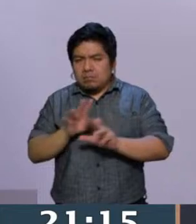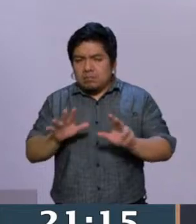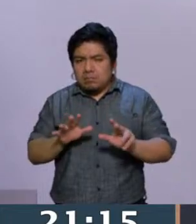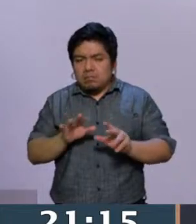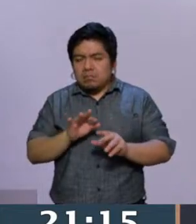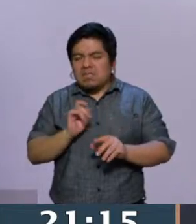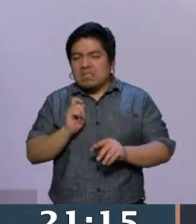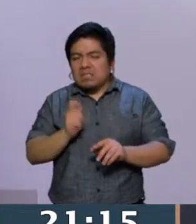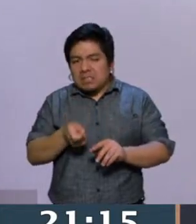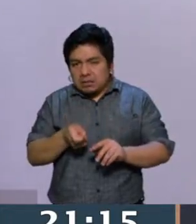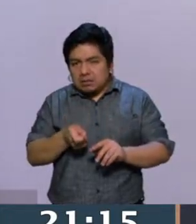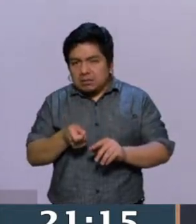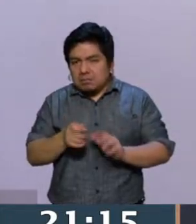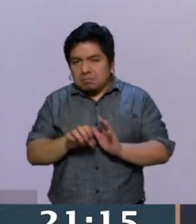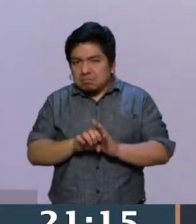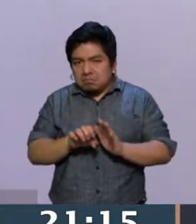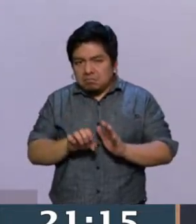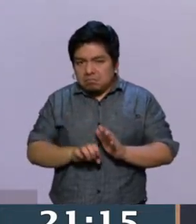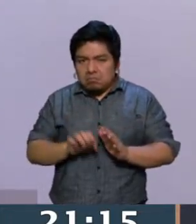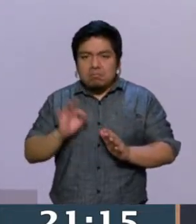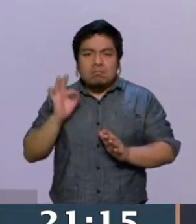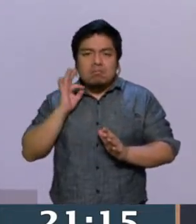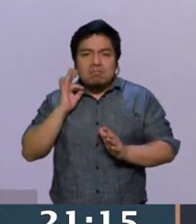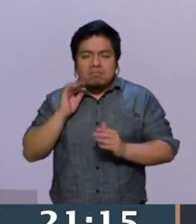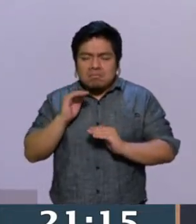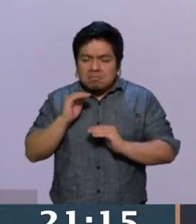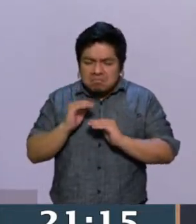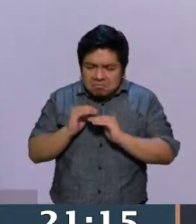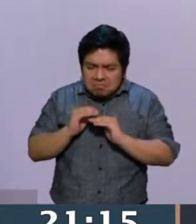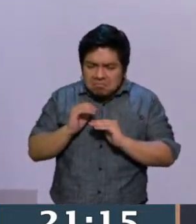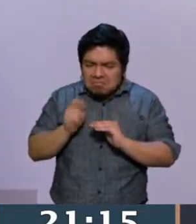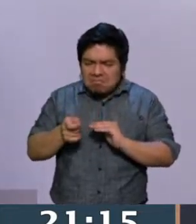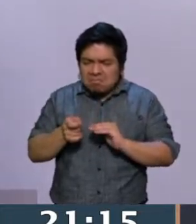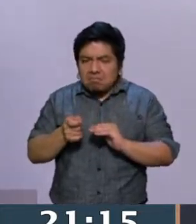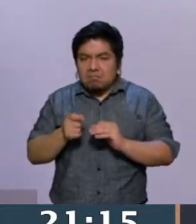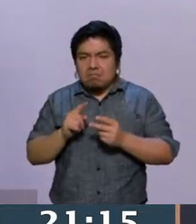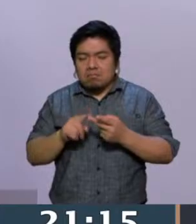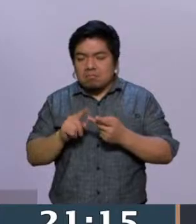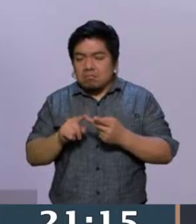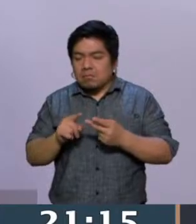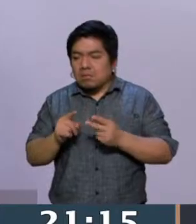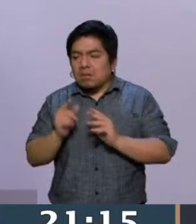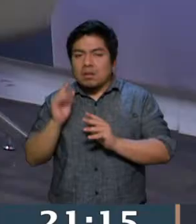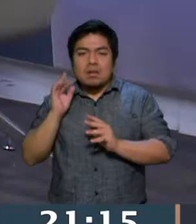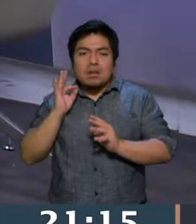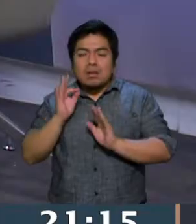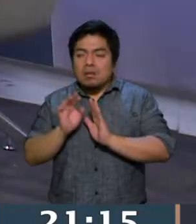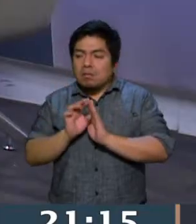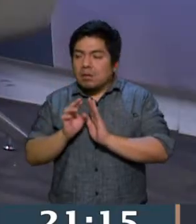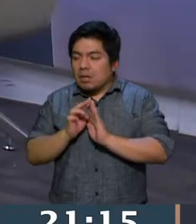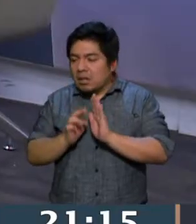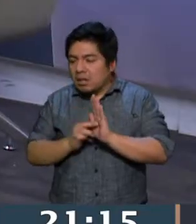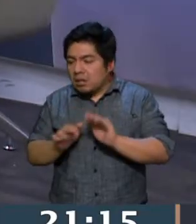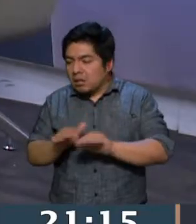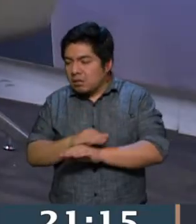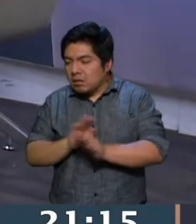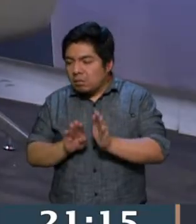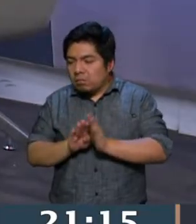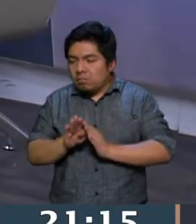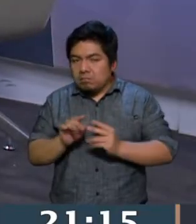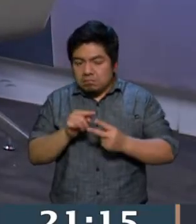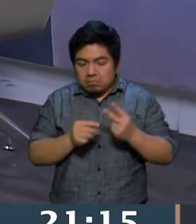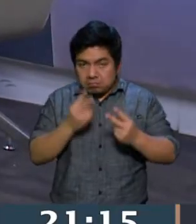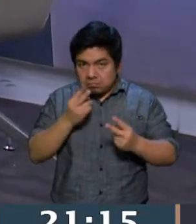puedas. ¿Qué es que el espacio fiscal sea muy corto, creo que fue lo que dijiste? Sí, ¿Y qué es una reforma fiscal progresiva? Dos muy buenas